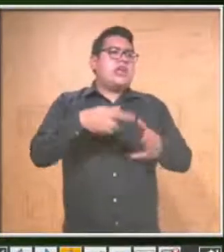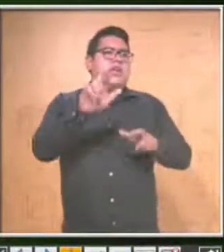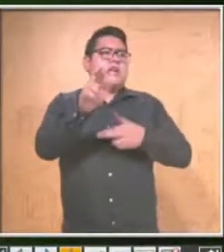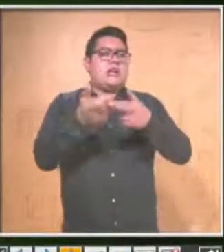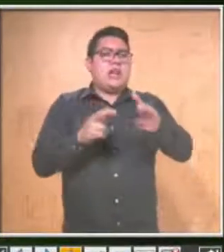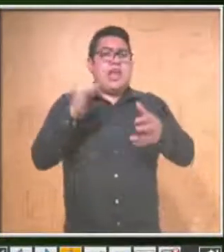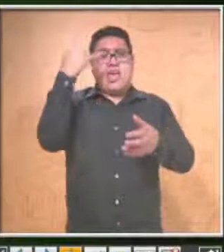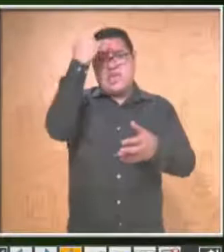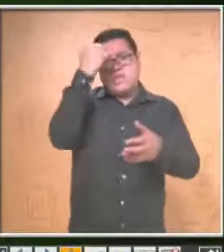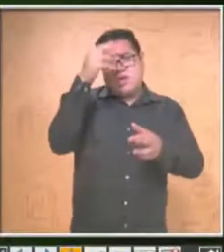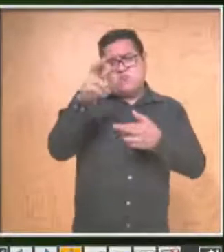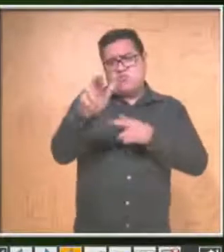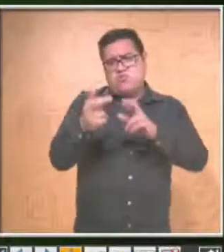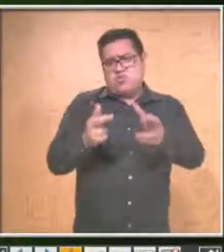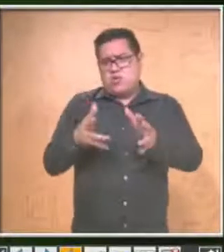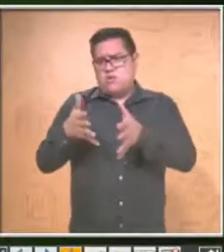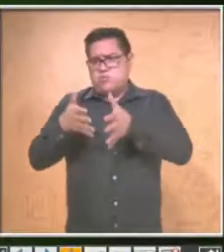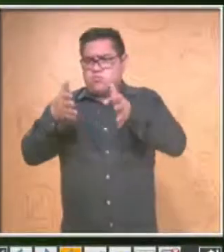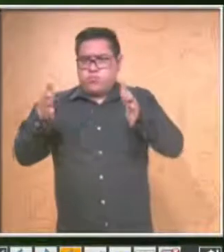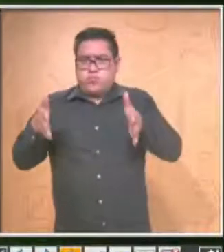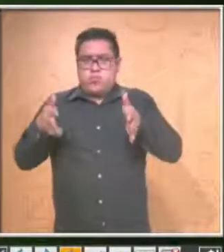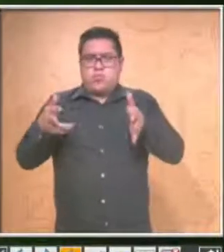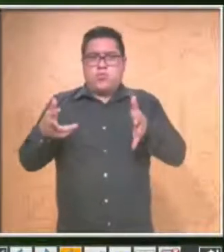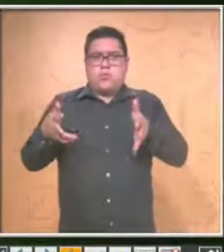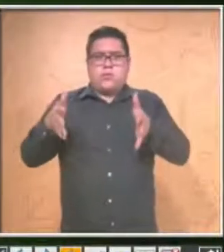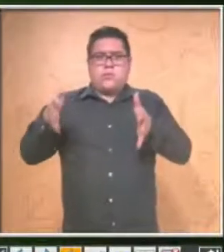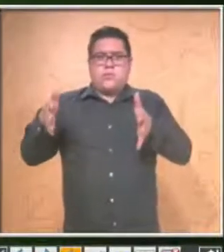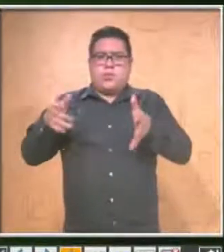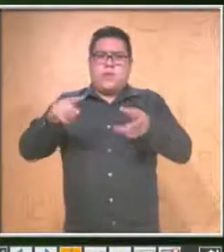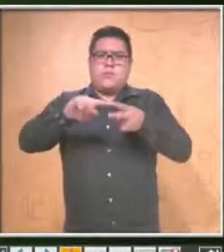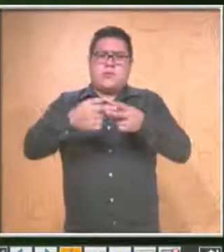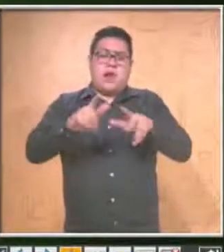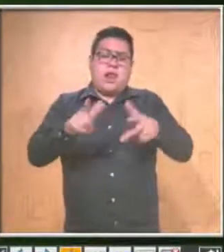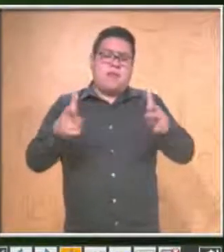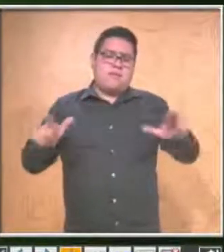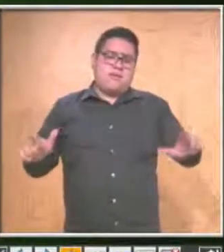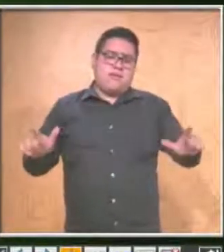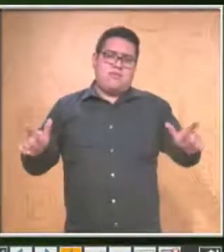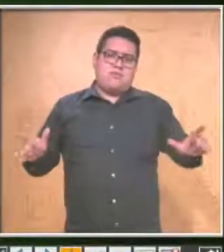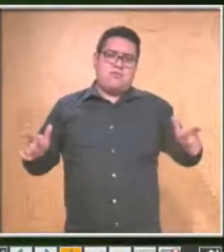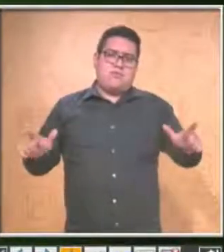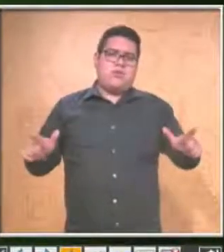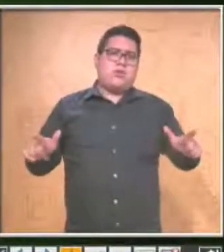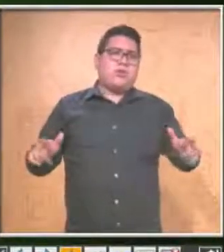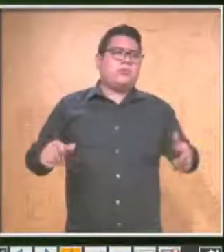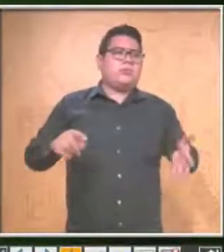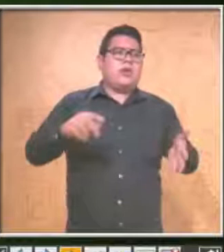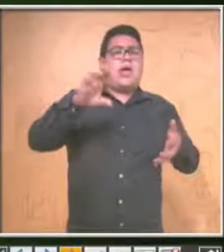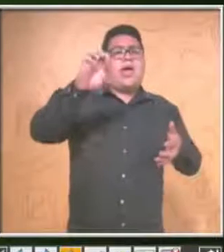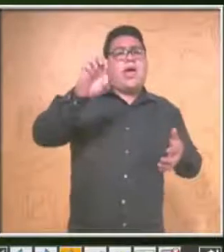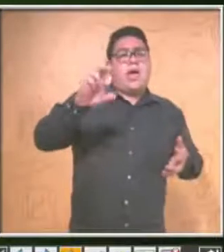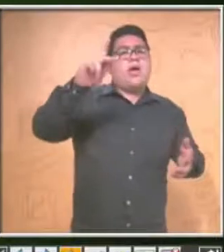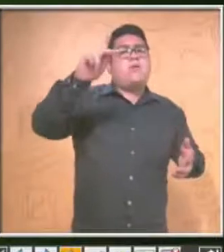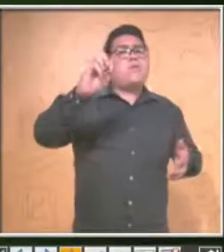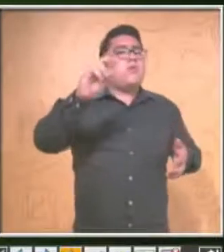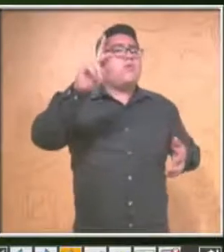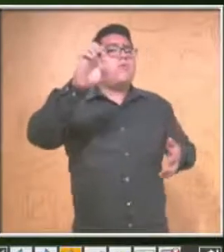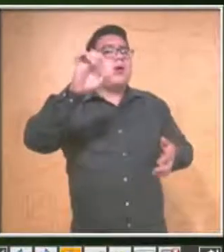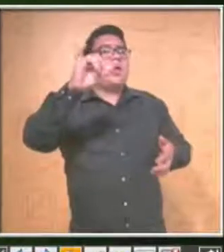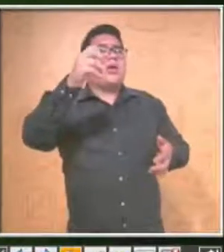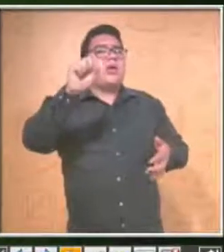Indo mismo, los indios fueron precursores de la literatura, sobre todo de epopeyas escritas y de libros